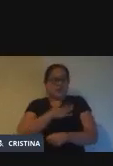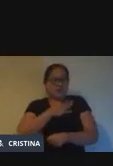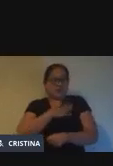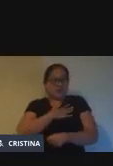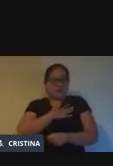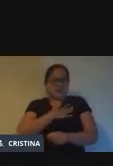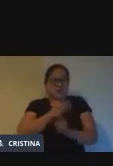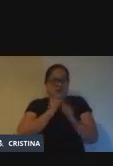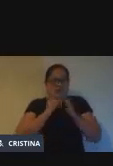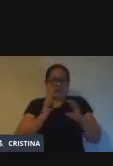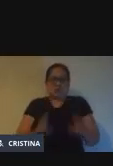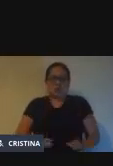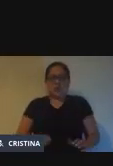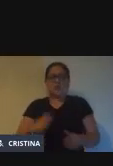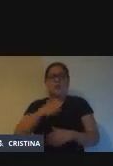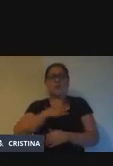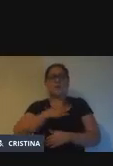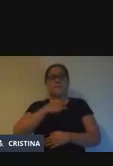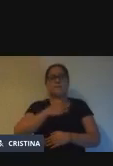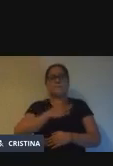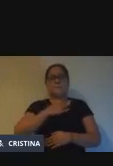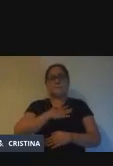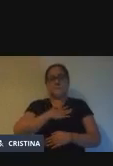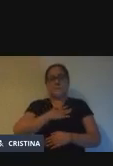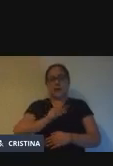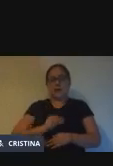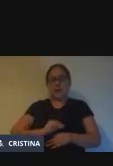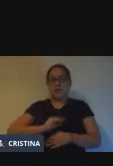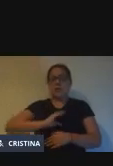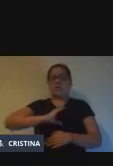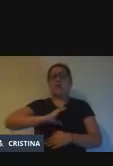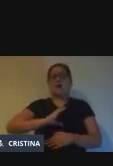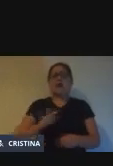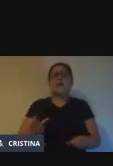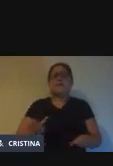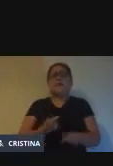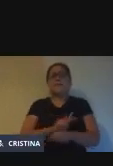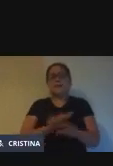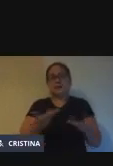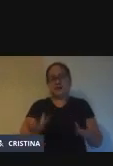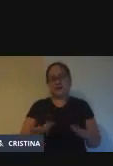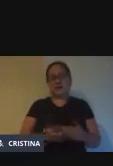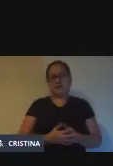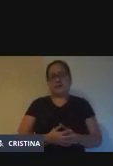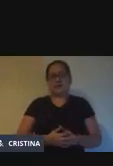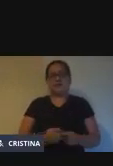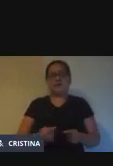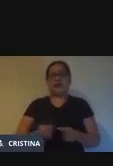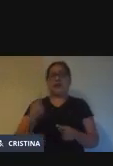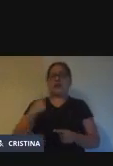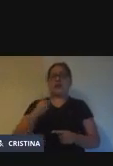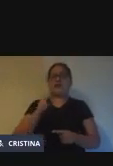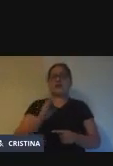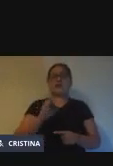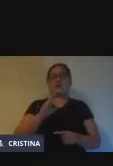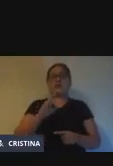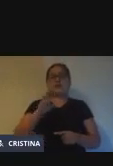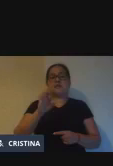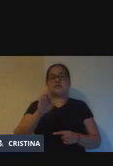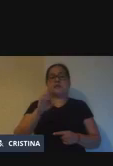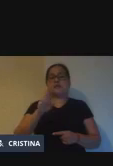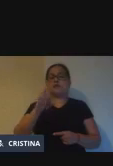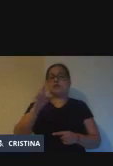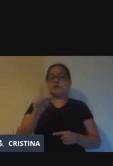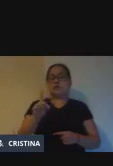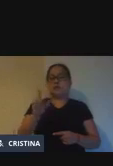qué está pasando con lo que tenemos dentro, ¿no? Hablaba Freud, les decía que nos íbamos a meter un poquito con